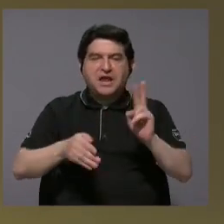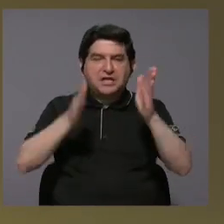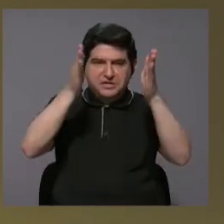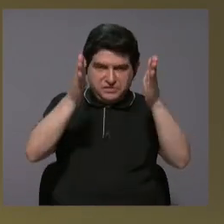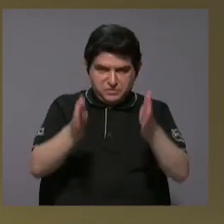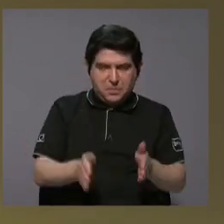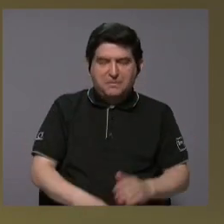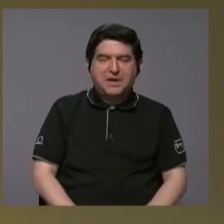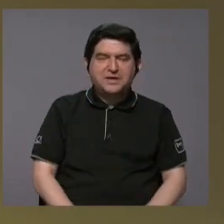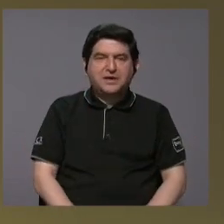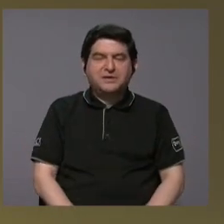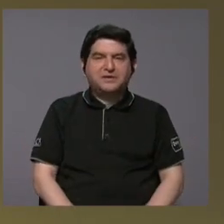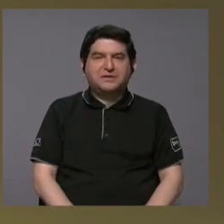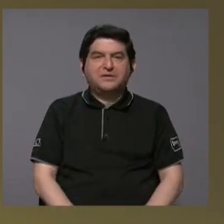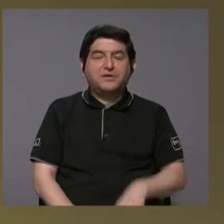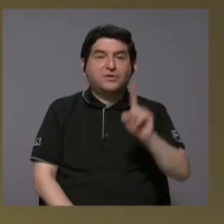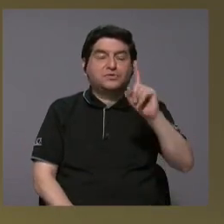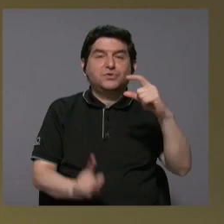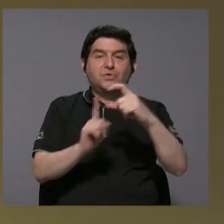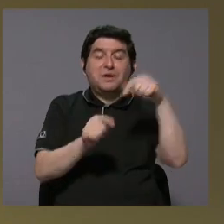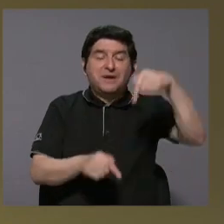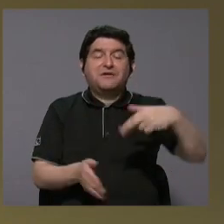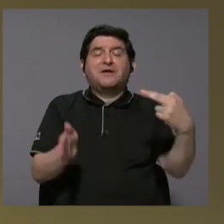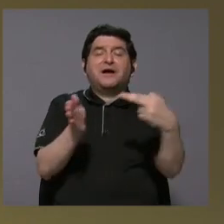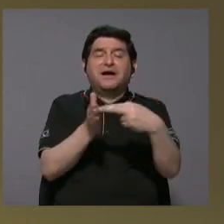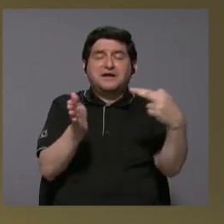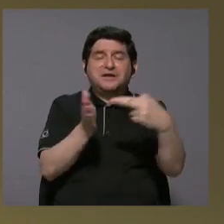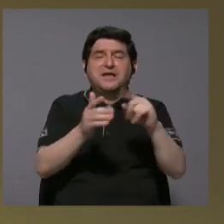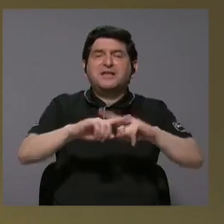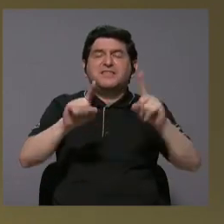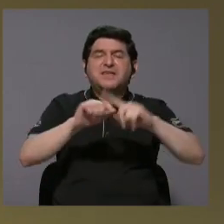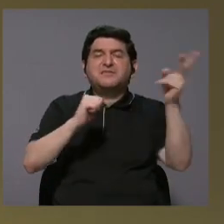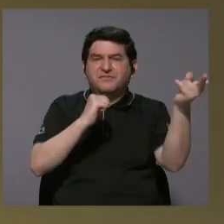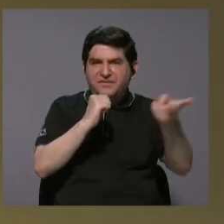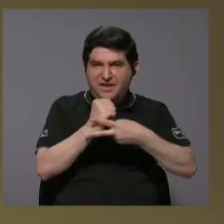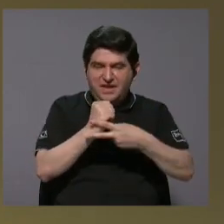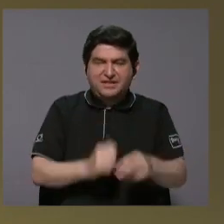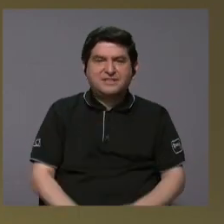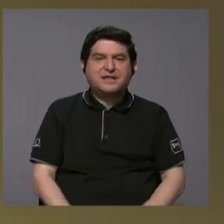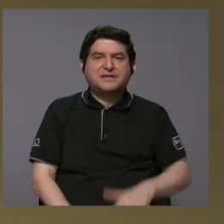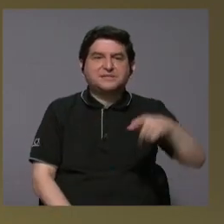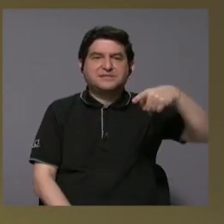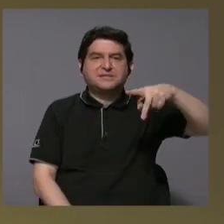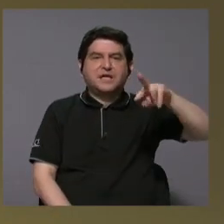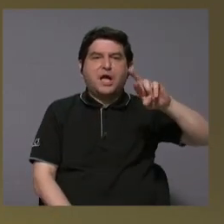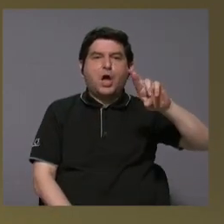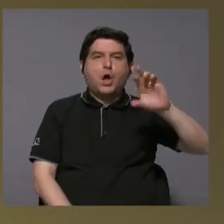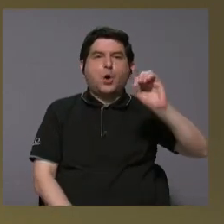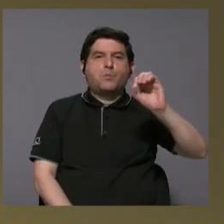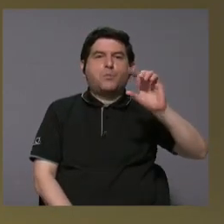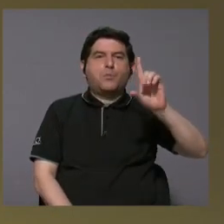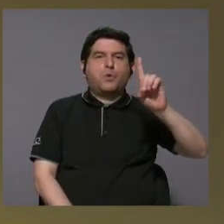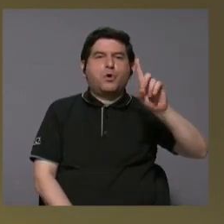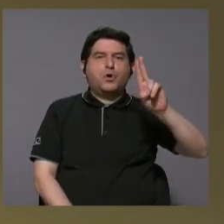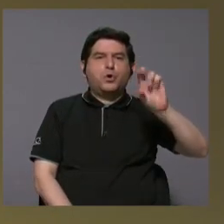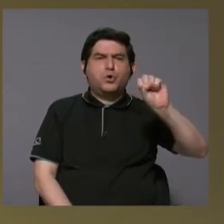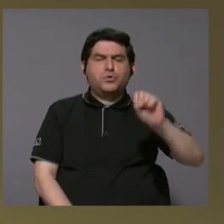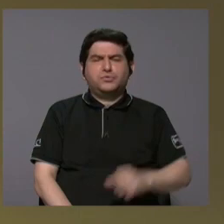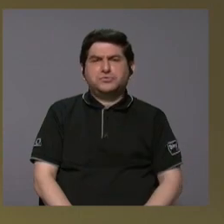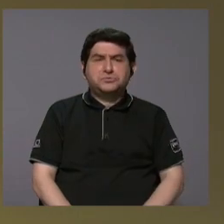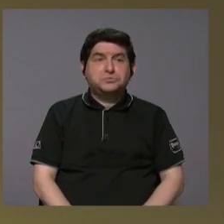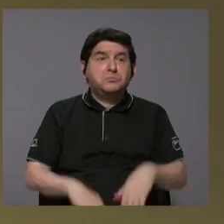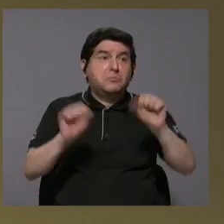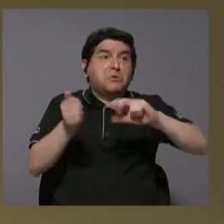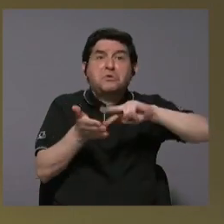compañeros de una palabra que aquí hemos repetido algunas veces, que se llama produce, que podría ser cualquier cosa, así